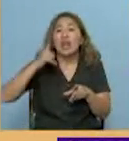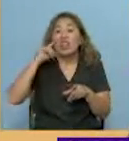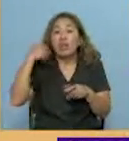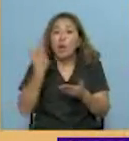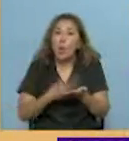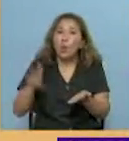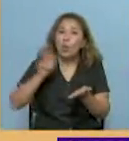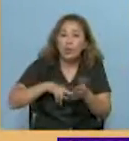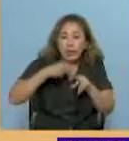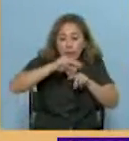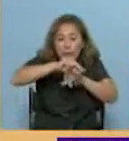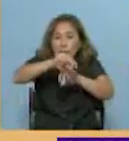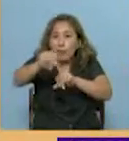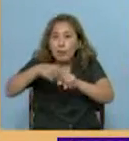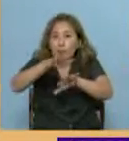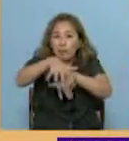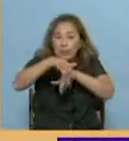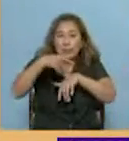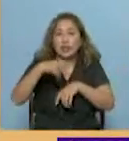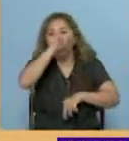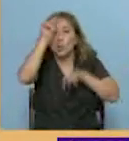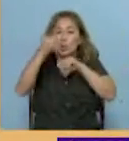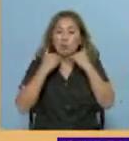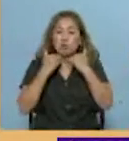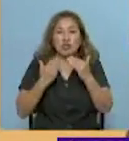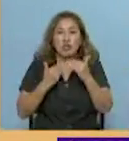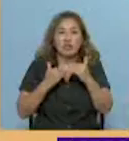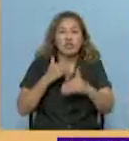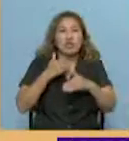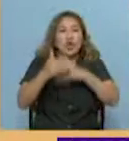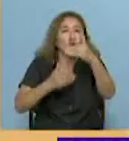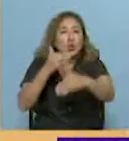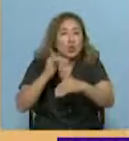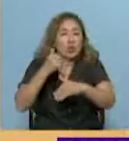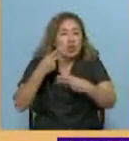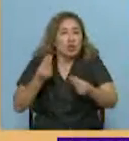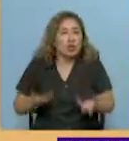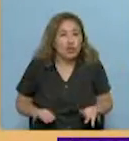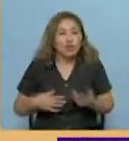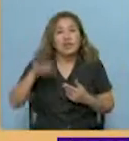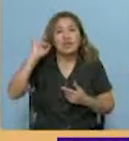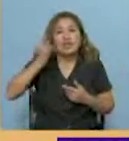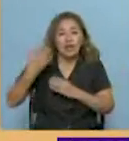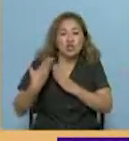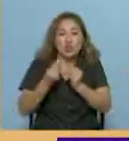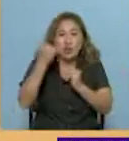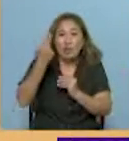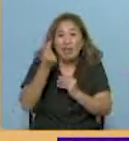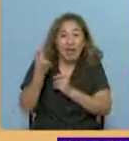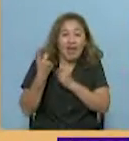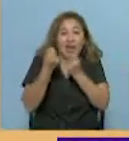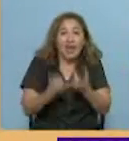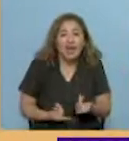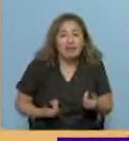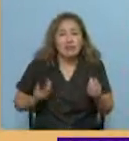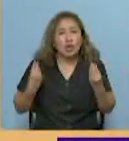otra vez semilla los almácigos y bajo esa incertidumbre no se los pueden hacer la incertidumbre como si va haber o no haber asistencia cuál a la escala